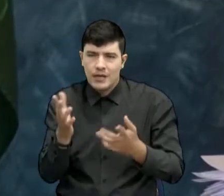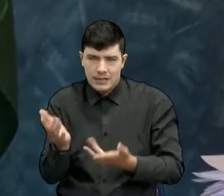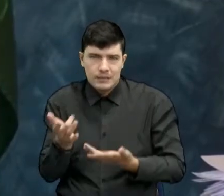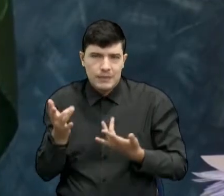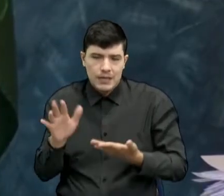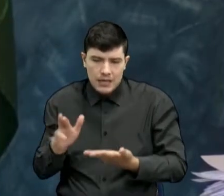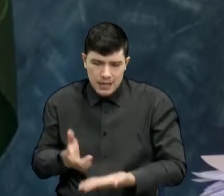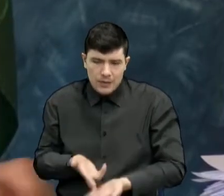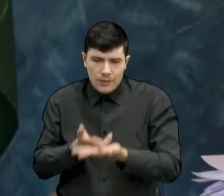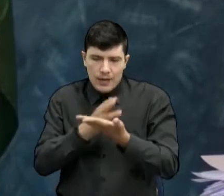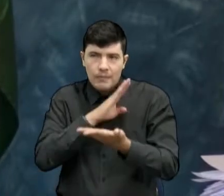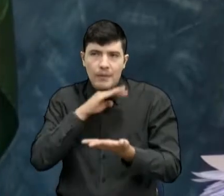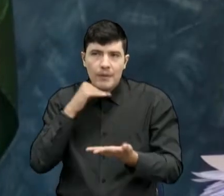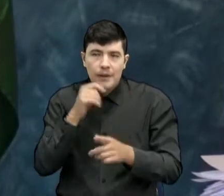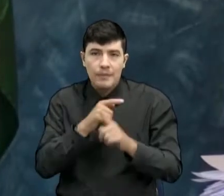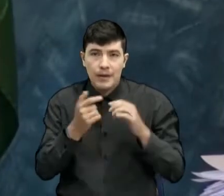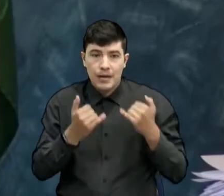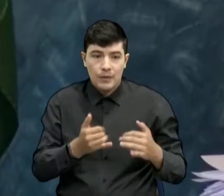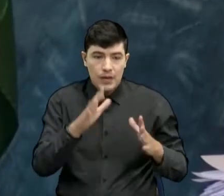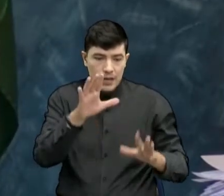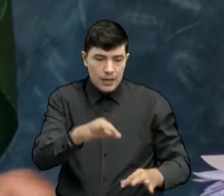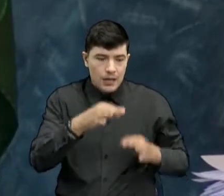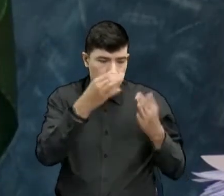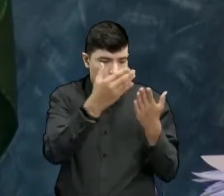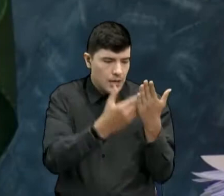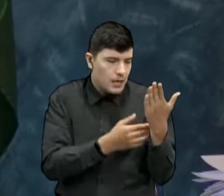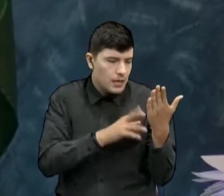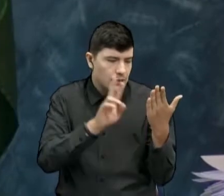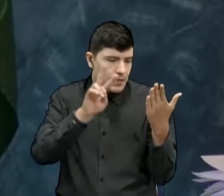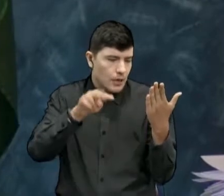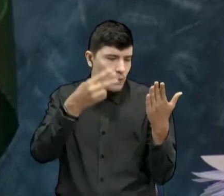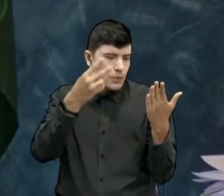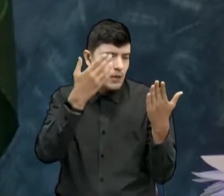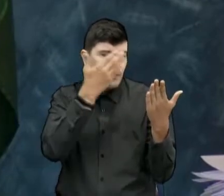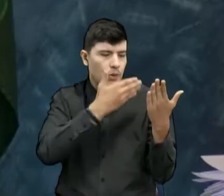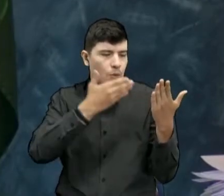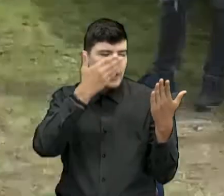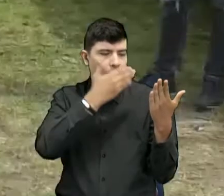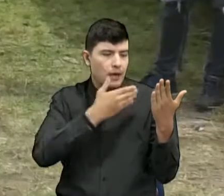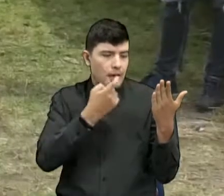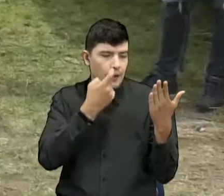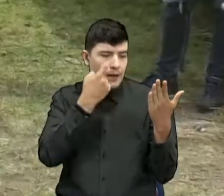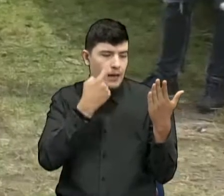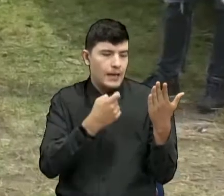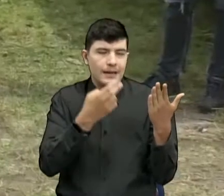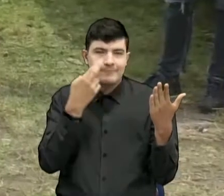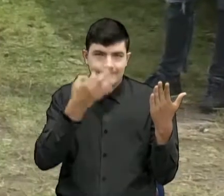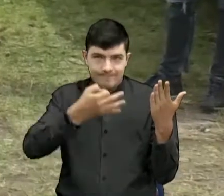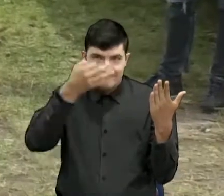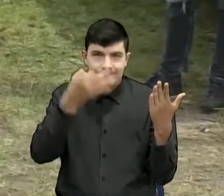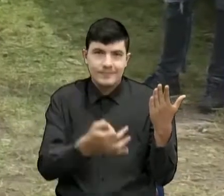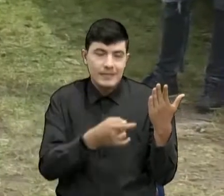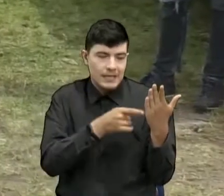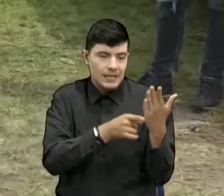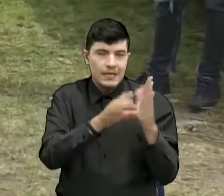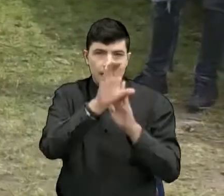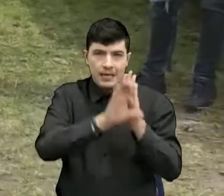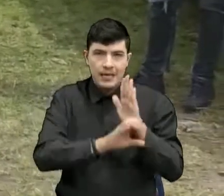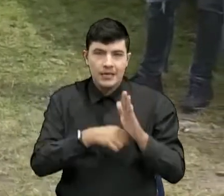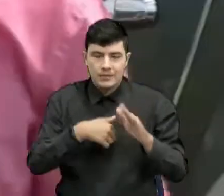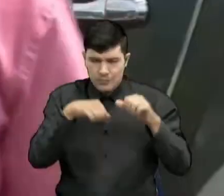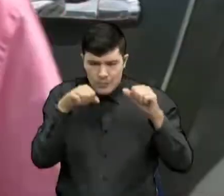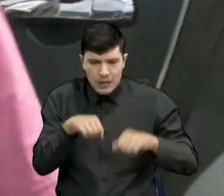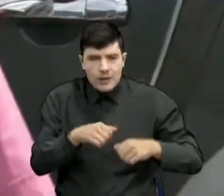enfermedad, pero ya tengo en mis manos las pruebas de laboratorio, segundas pruebas, que verifican y certifican que ya